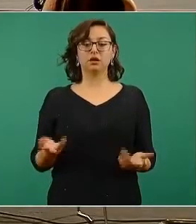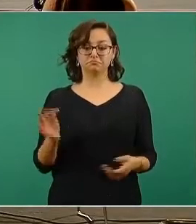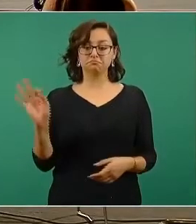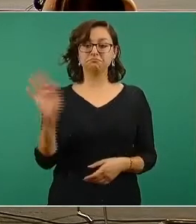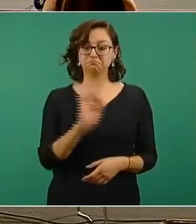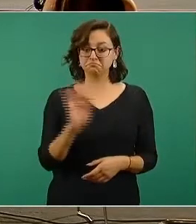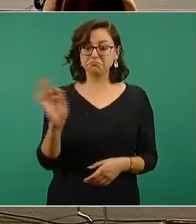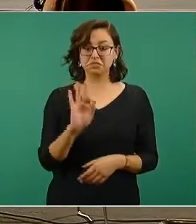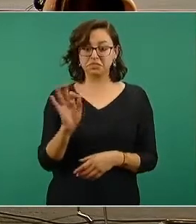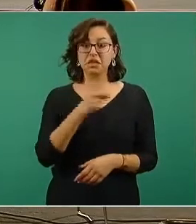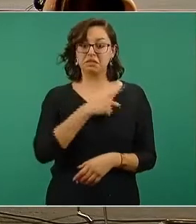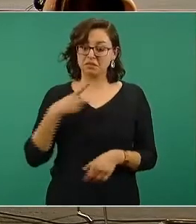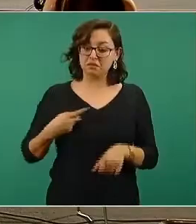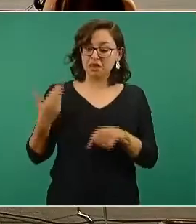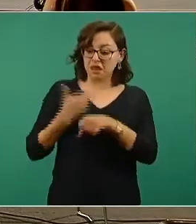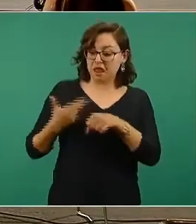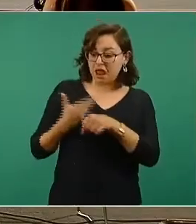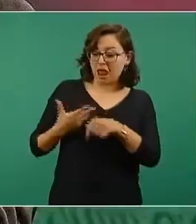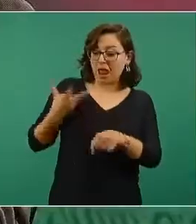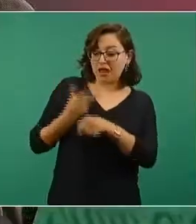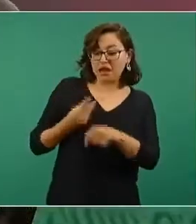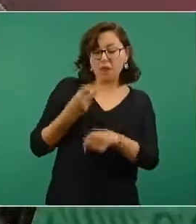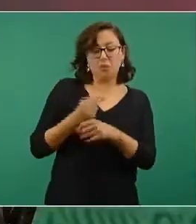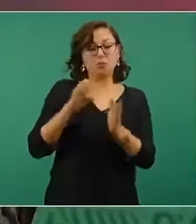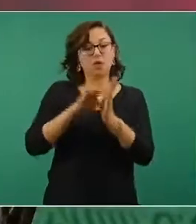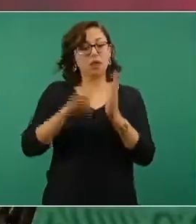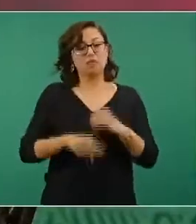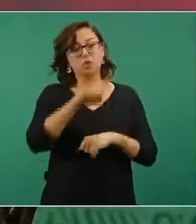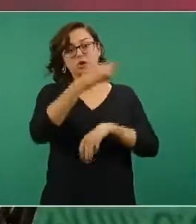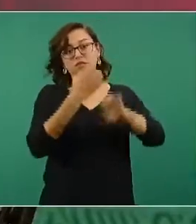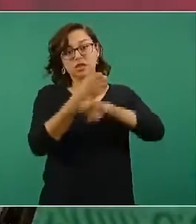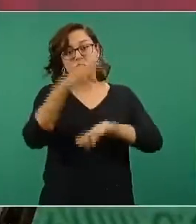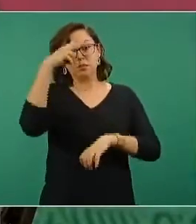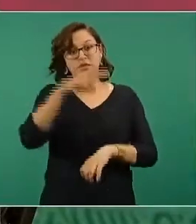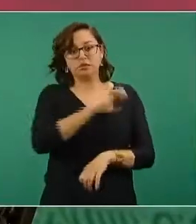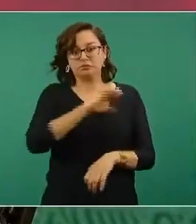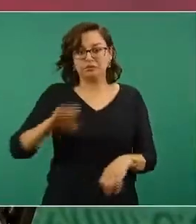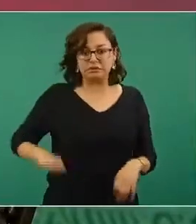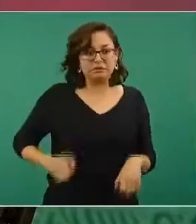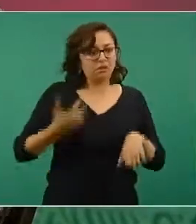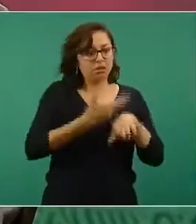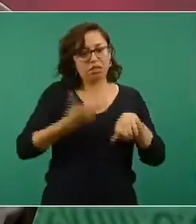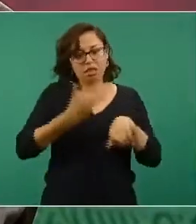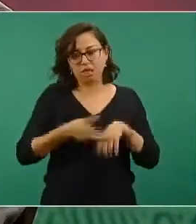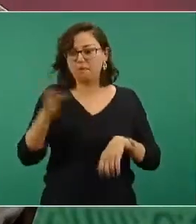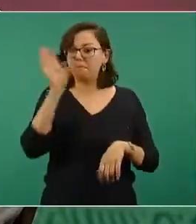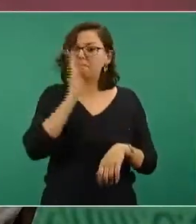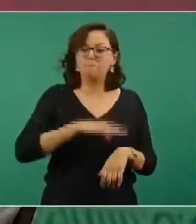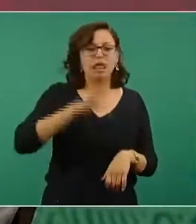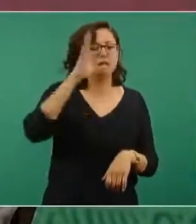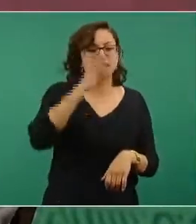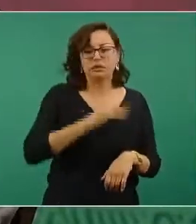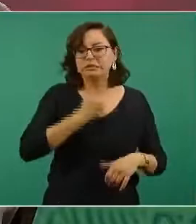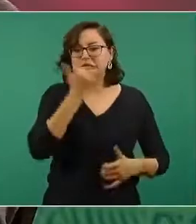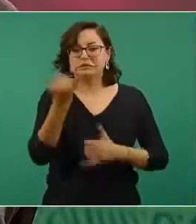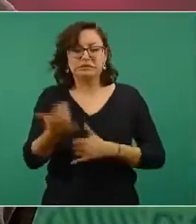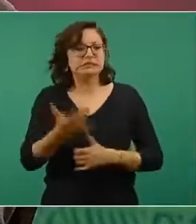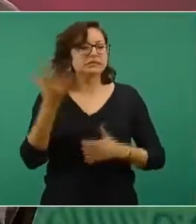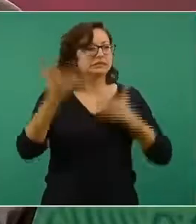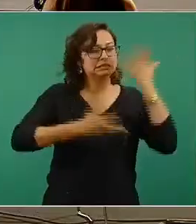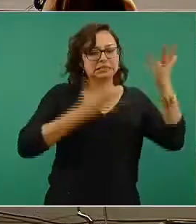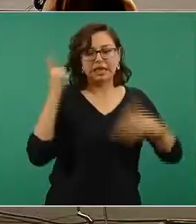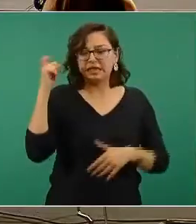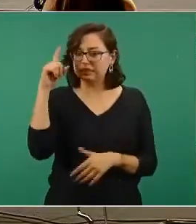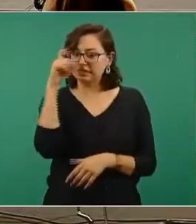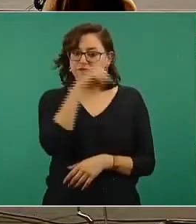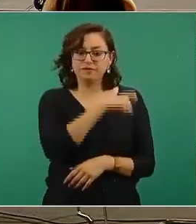en Ecatepec los primeros días. Fue complejo y rápidamente se resolvió, con un gran apoyo del Estado de México, con un gran apoyo de los